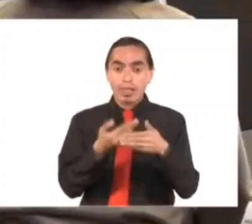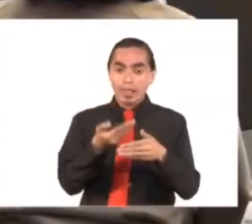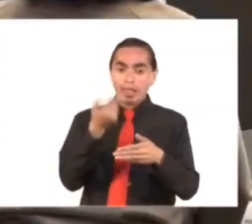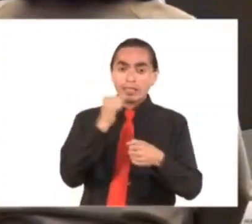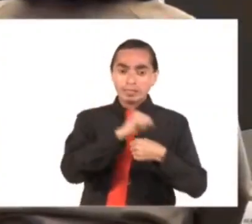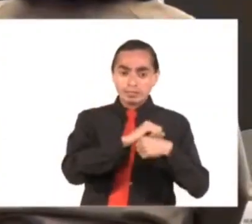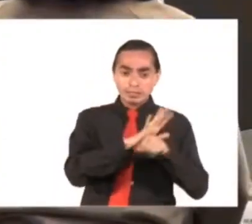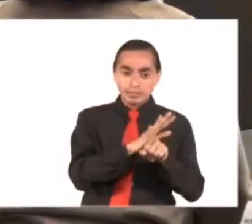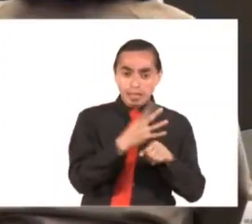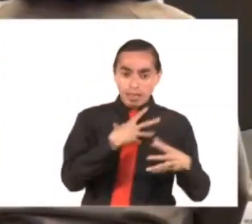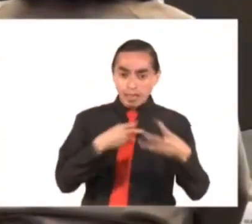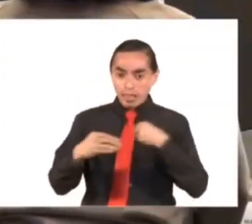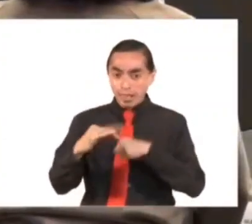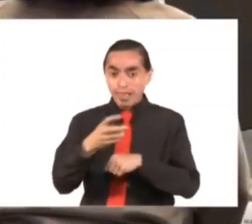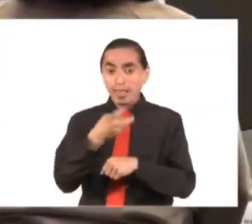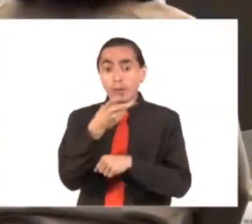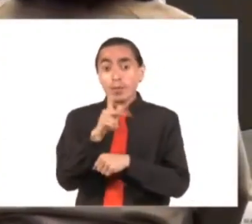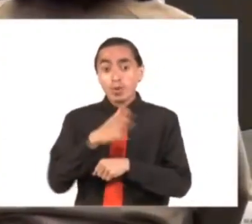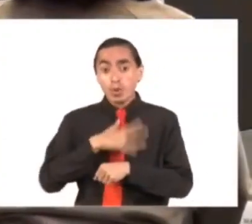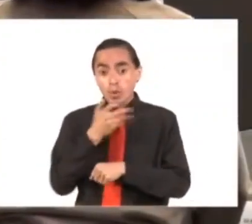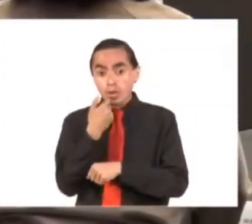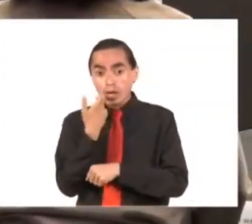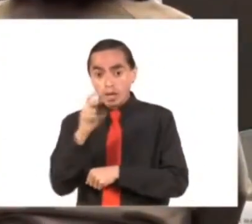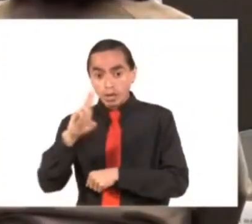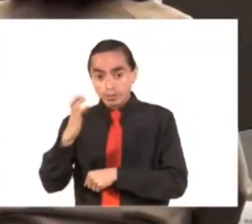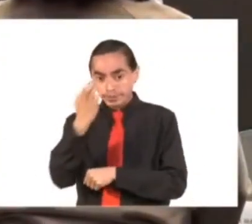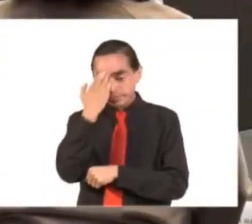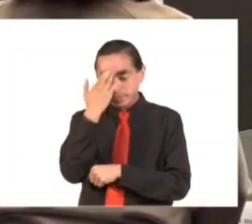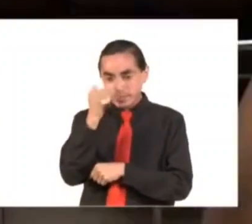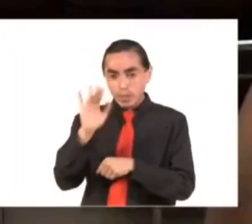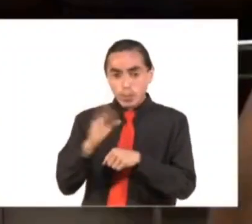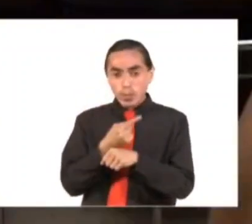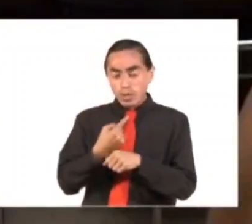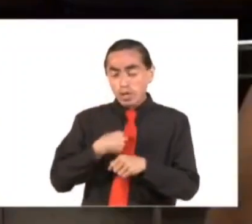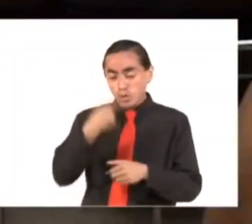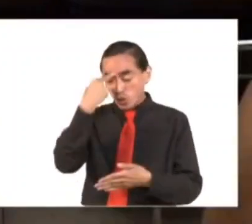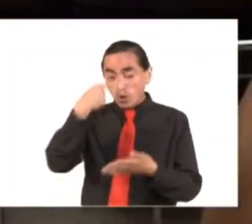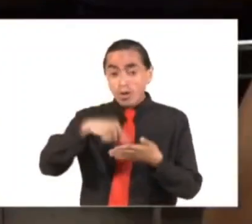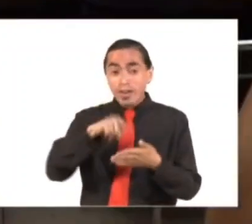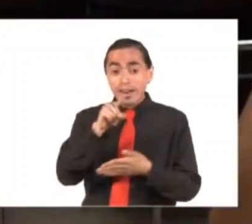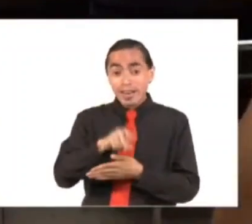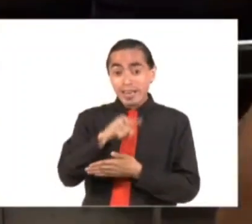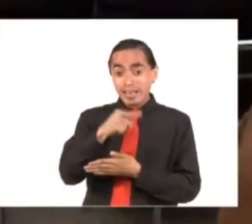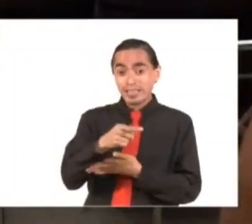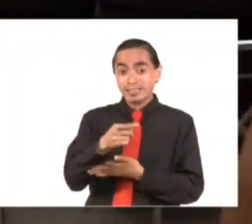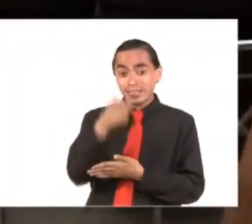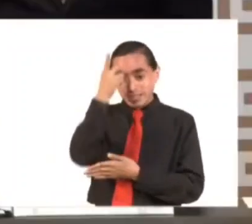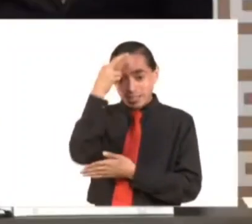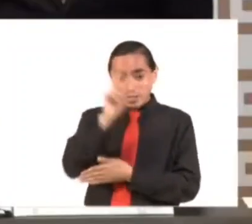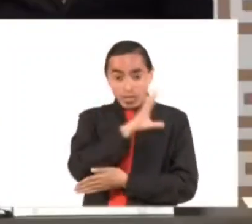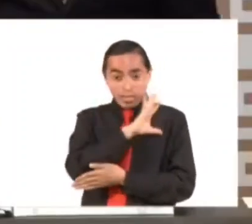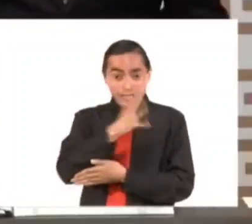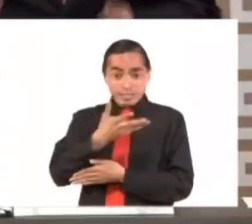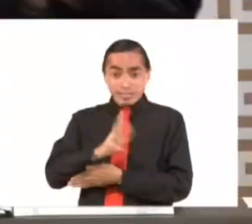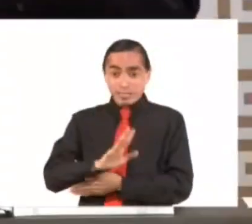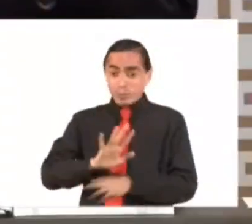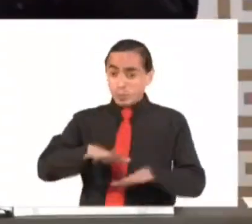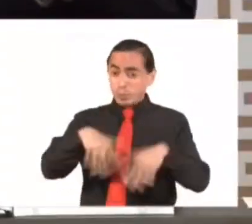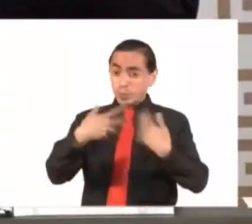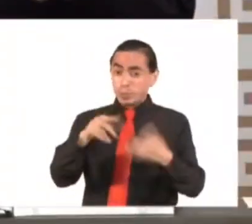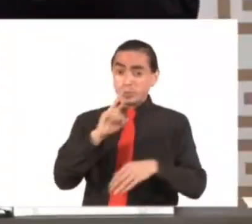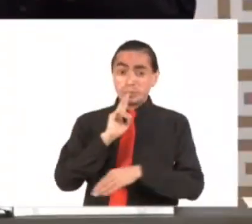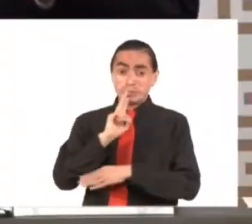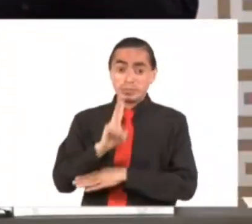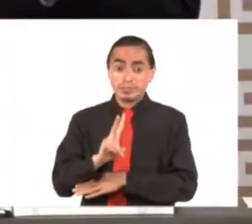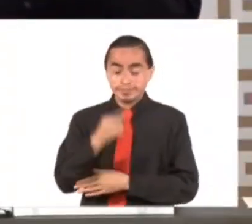pero realmente yo quiero reconocerlo porque creo que ha sido uno de los mejores directores generales del Instituto Politécnico Nacional. Quiere